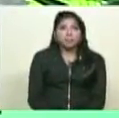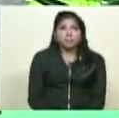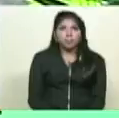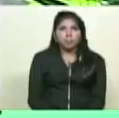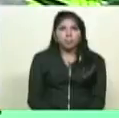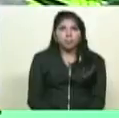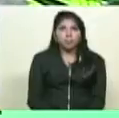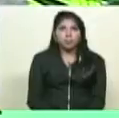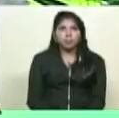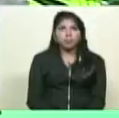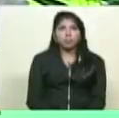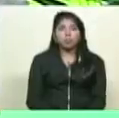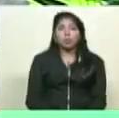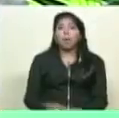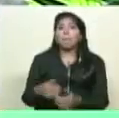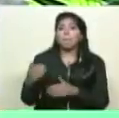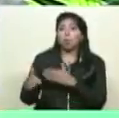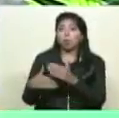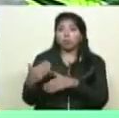el plan productivo.